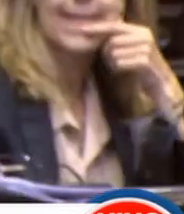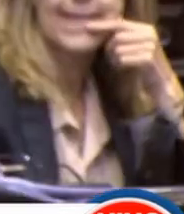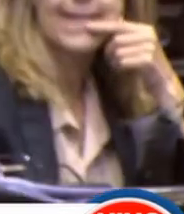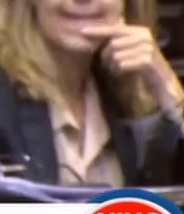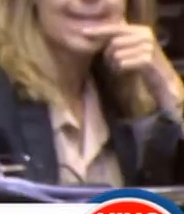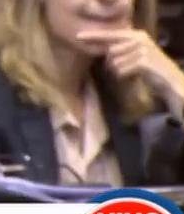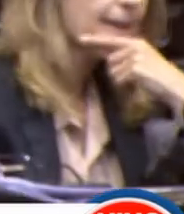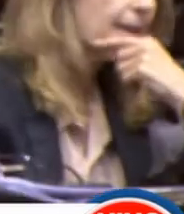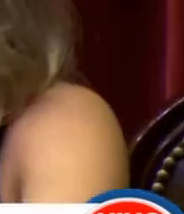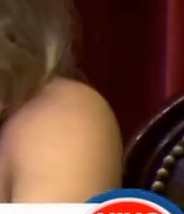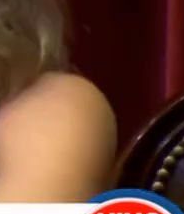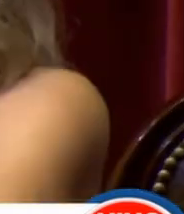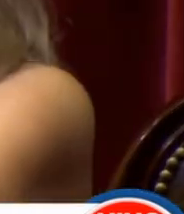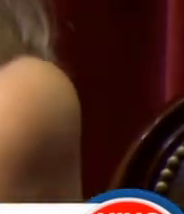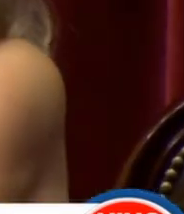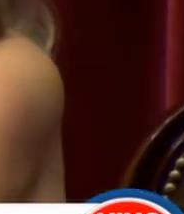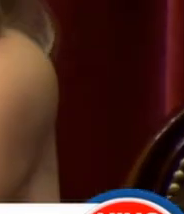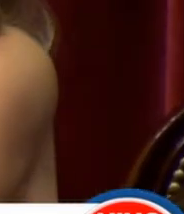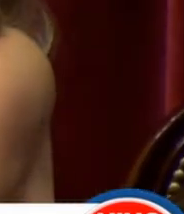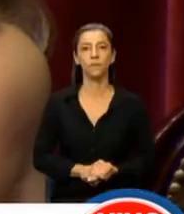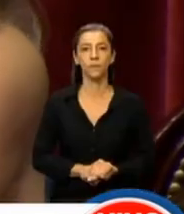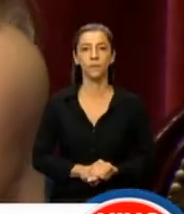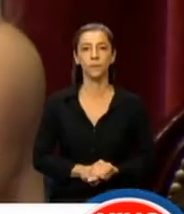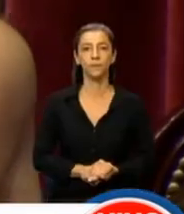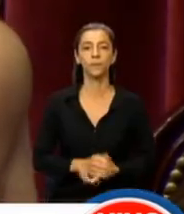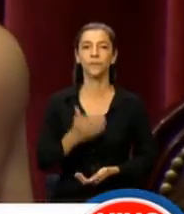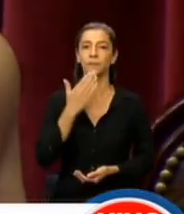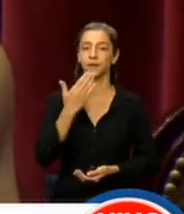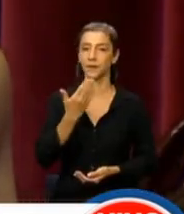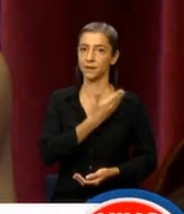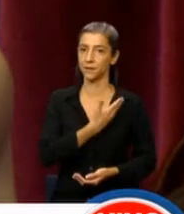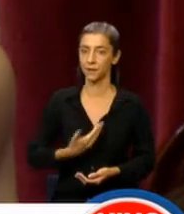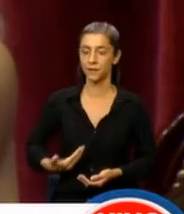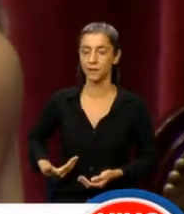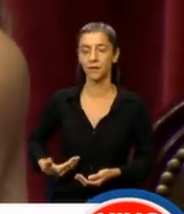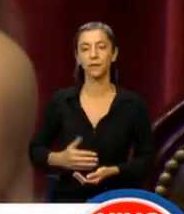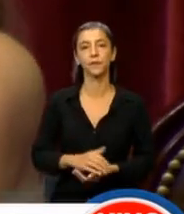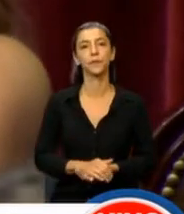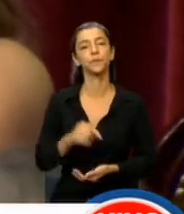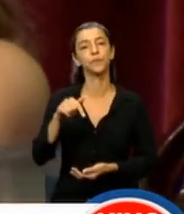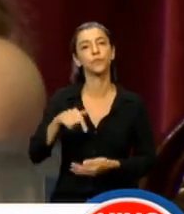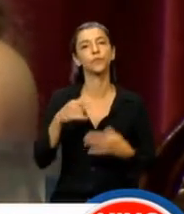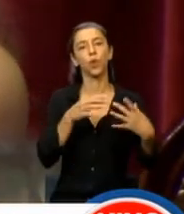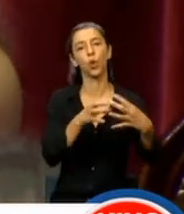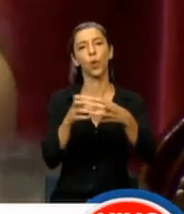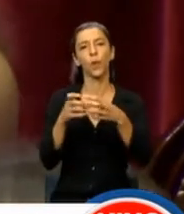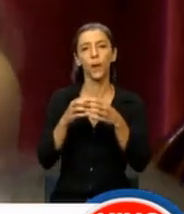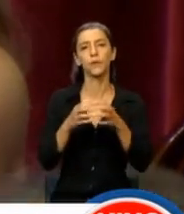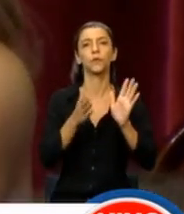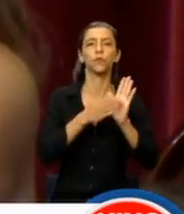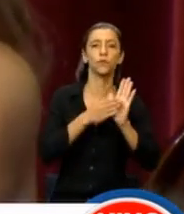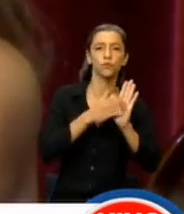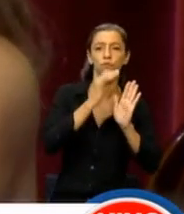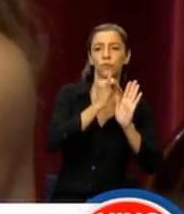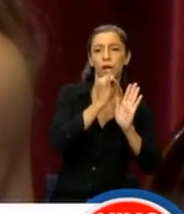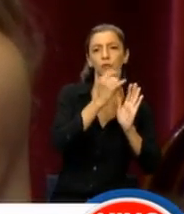Gracias, señor presidente. Estamos presenciando un debate con argumentos que van y que